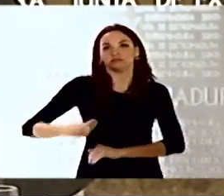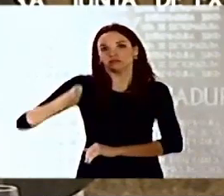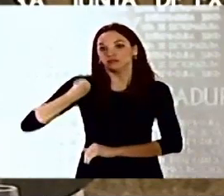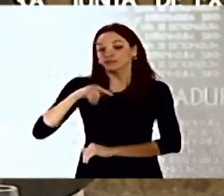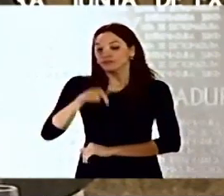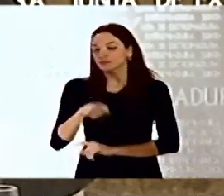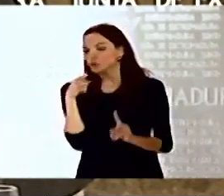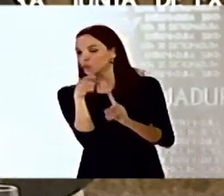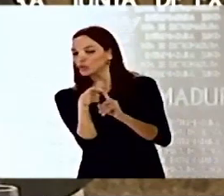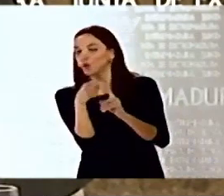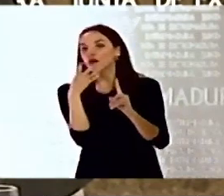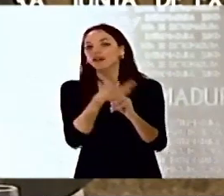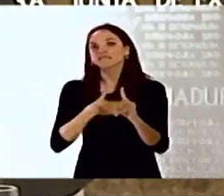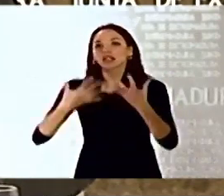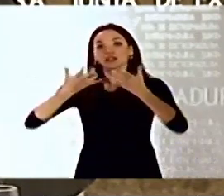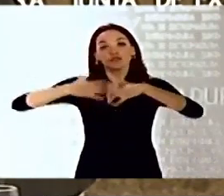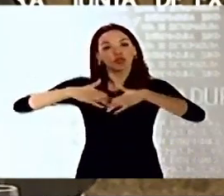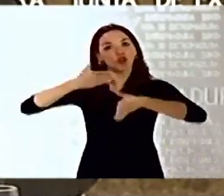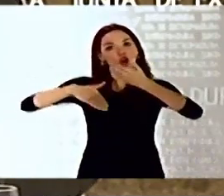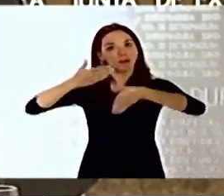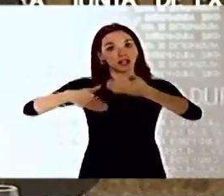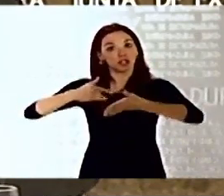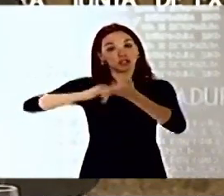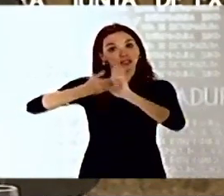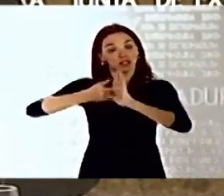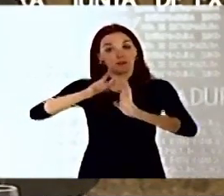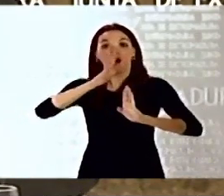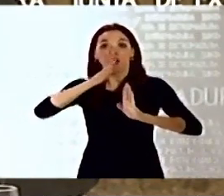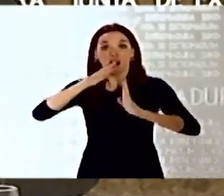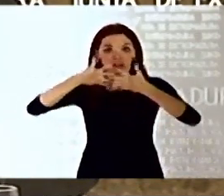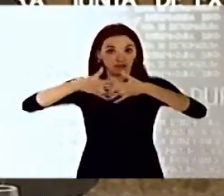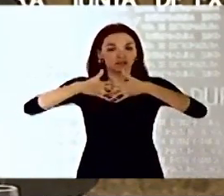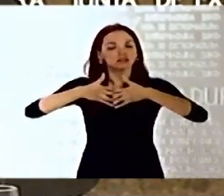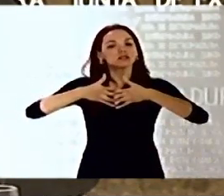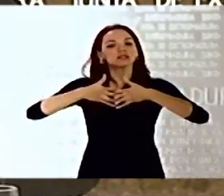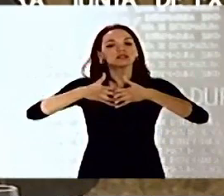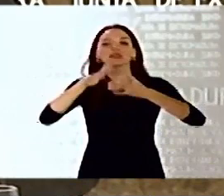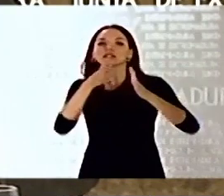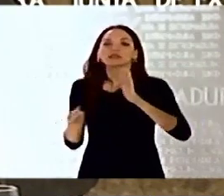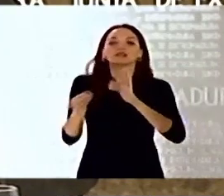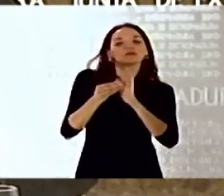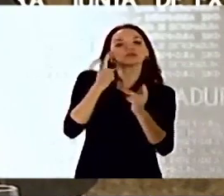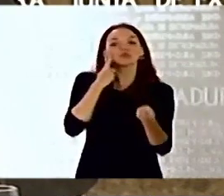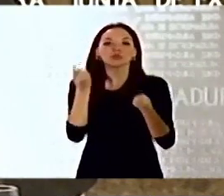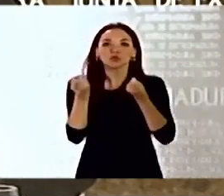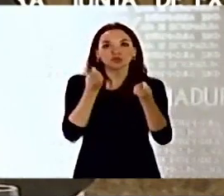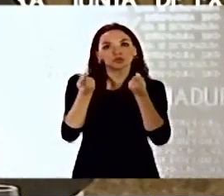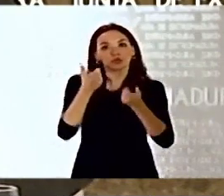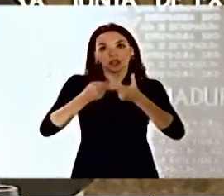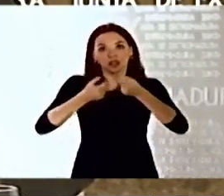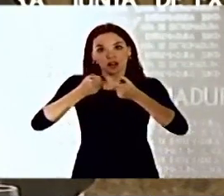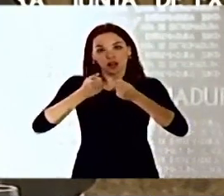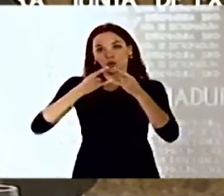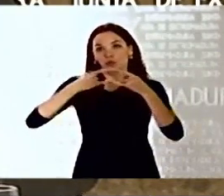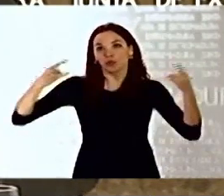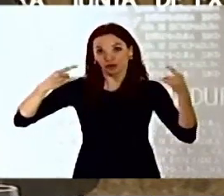ese funcionamiento del sistema hidráulico se ha dispuesto de un sistema de control y telemando de